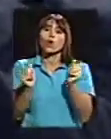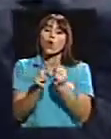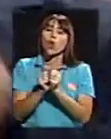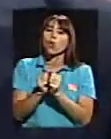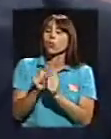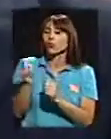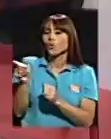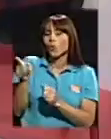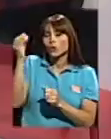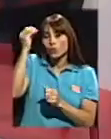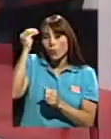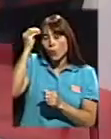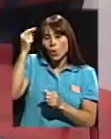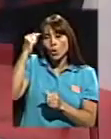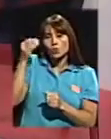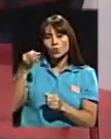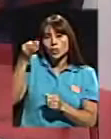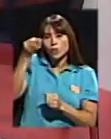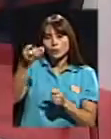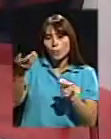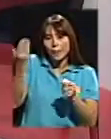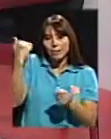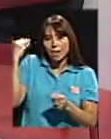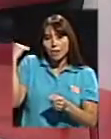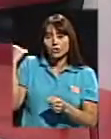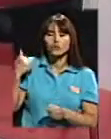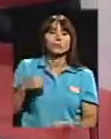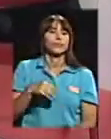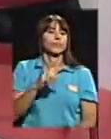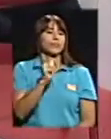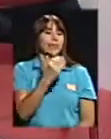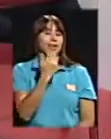pasados. Por favor, don Max. Gracias, don Juan Rafael.